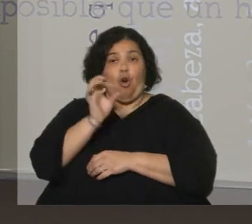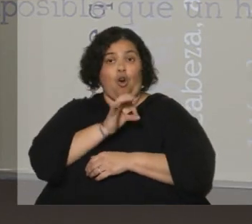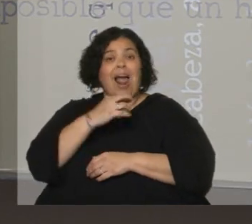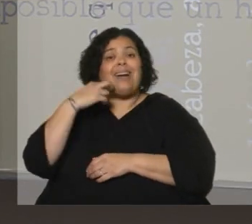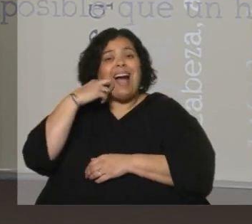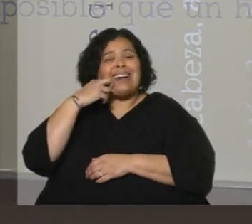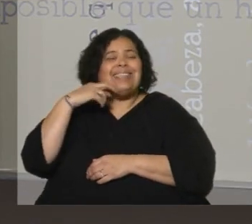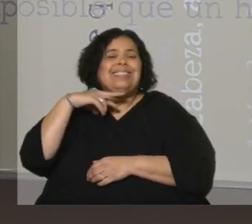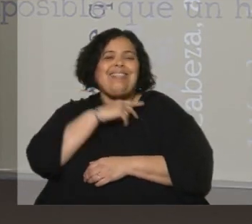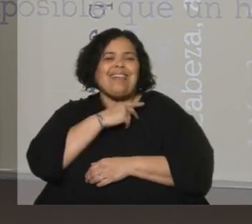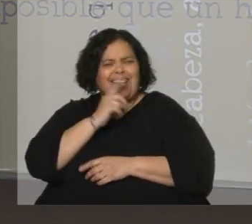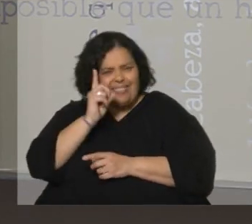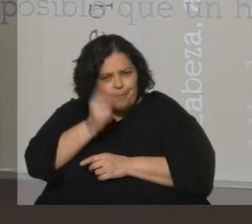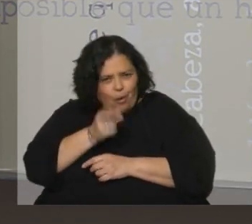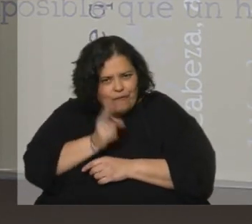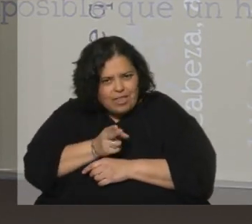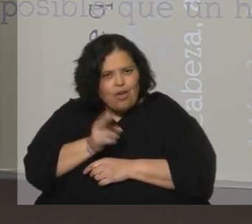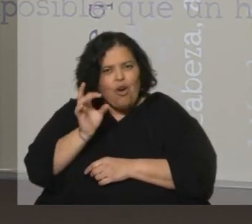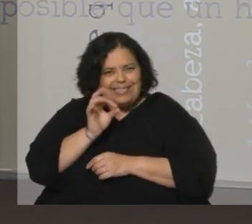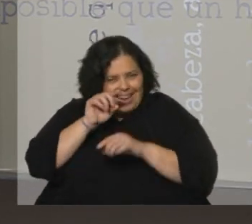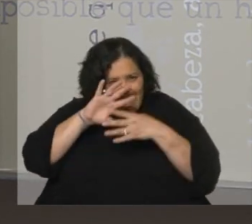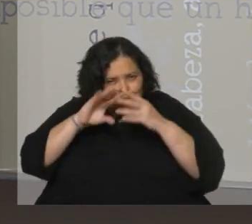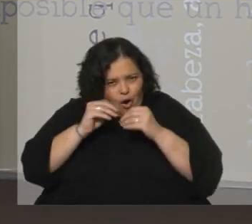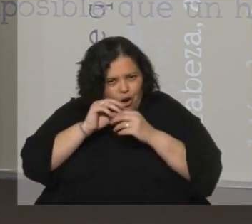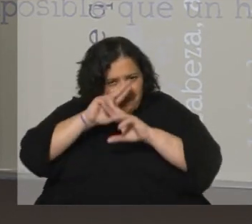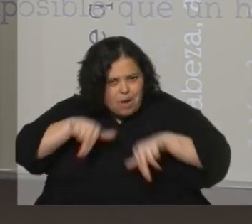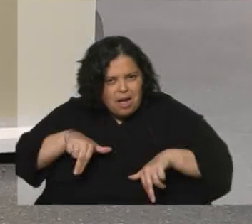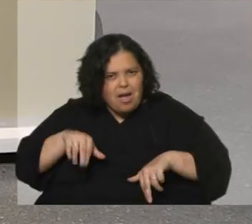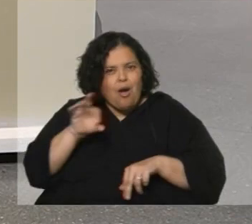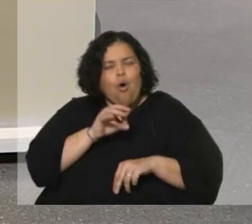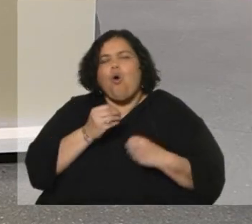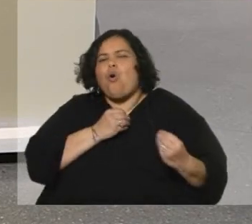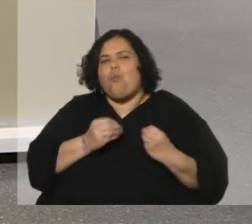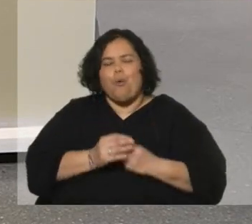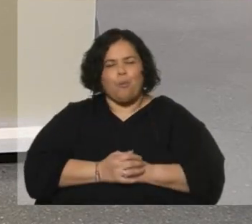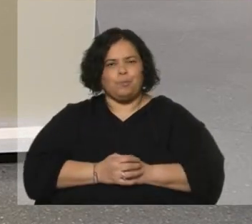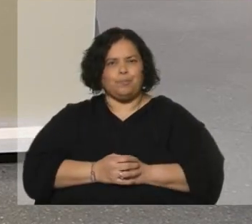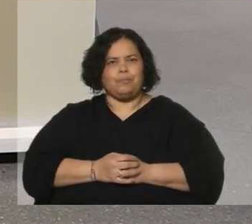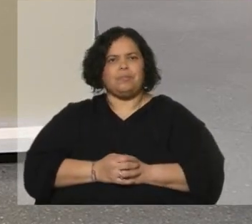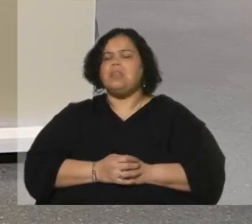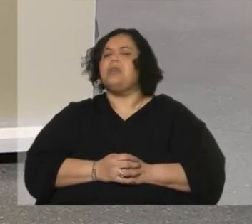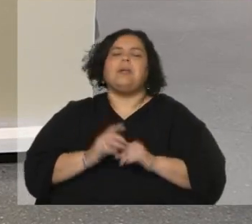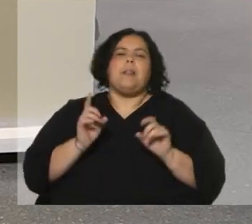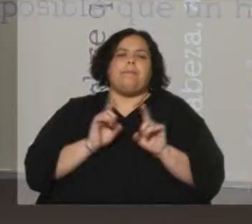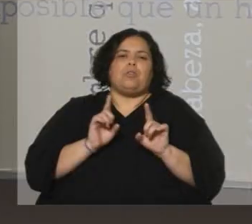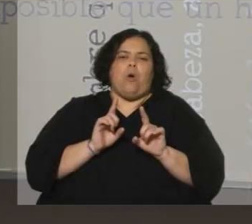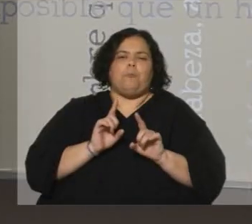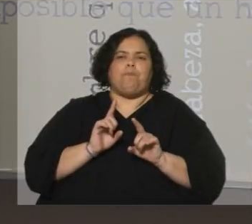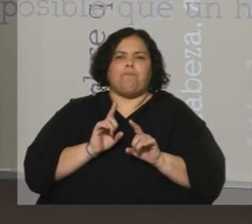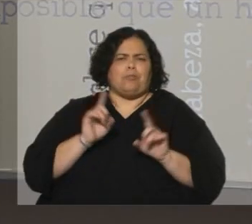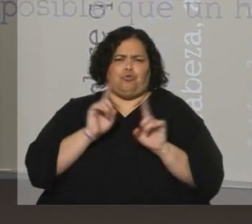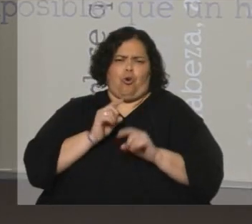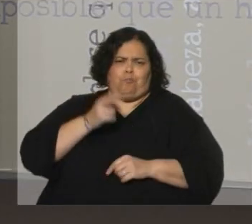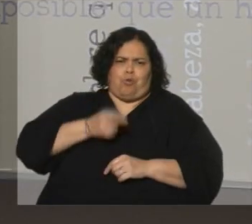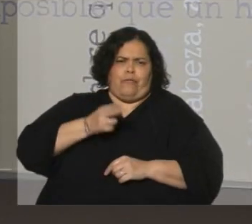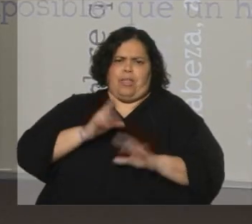sintética hay que prohibir eso es la forma de combatir Bill Gates No creo que pero yo no no no no prohibiría